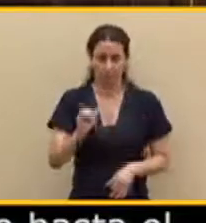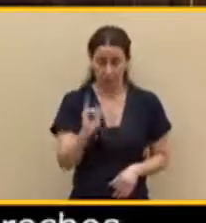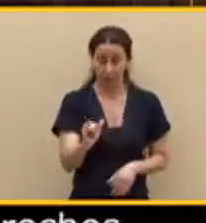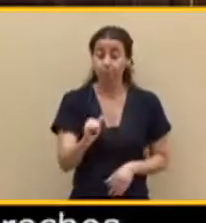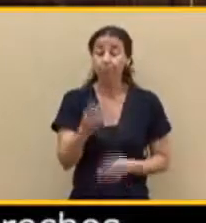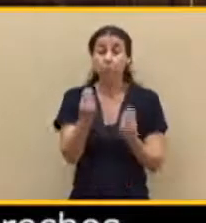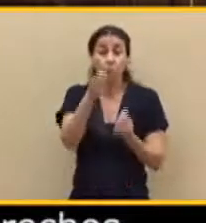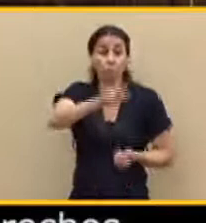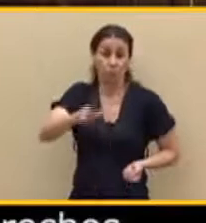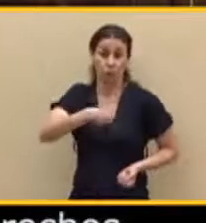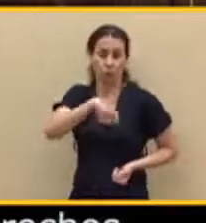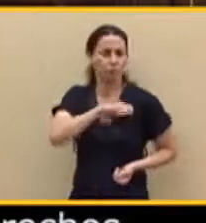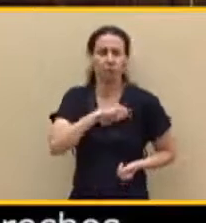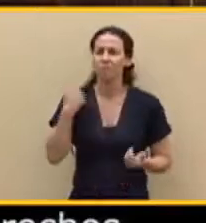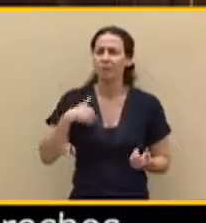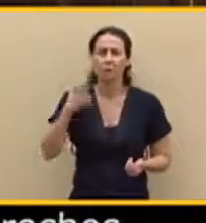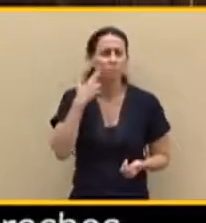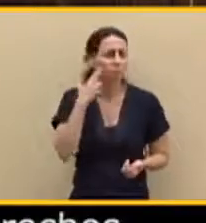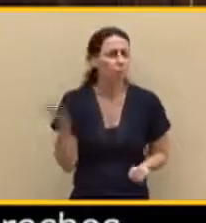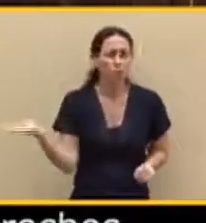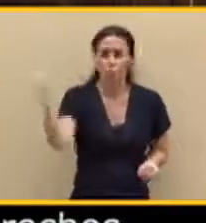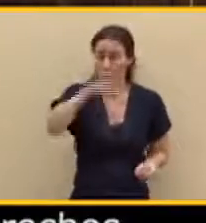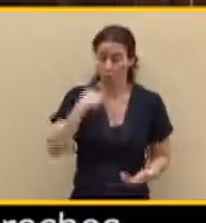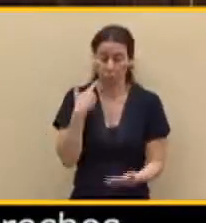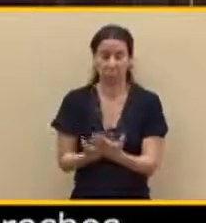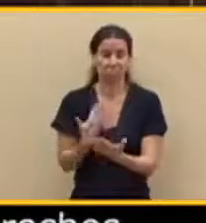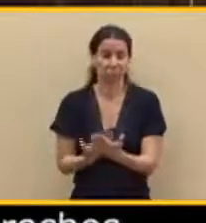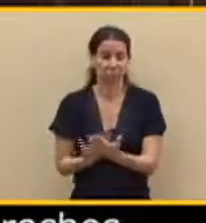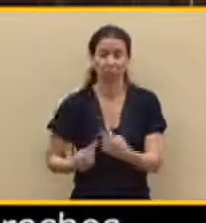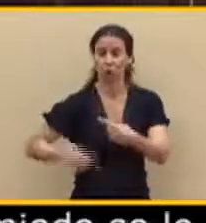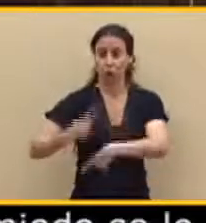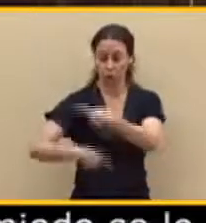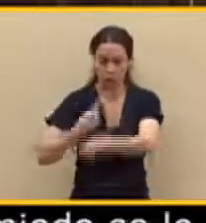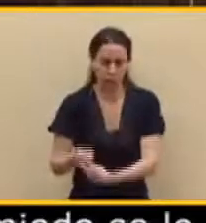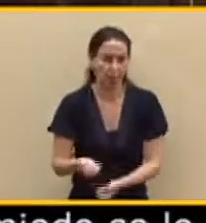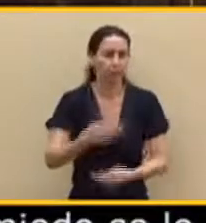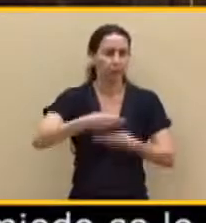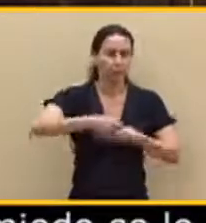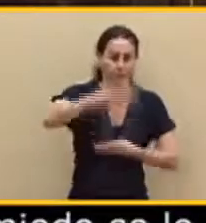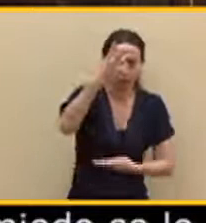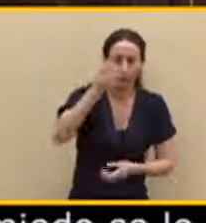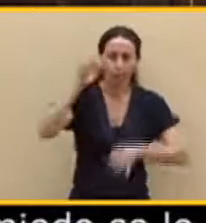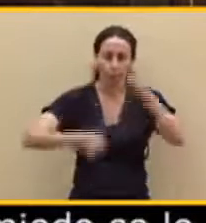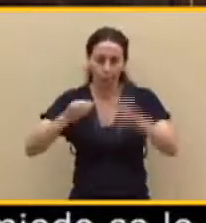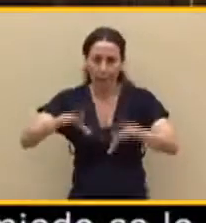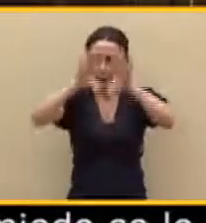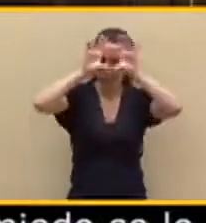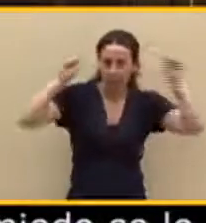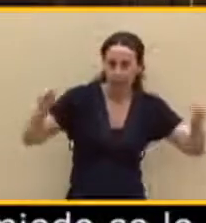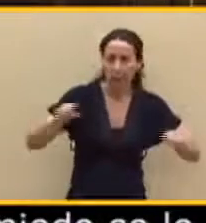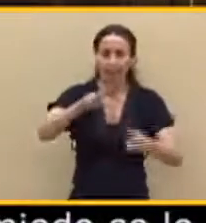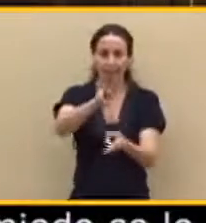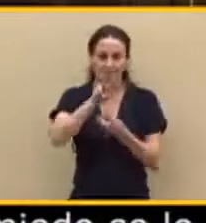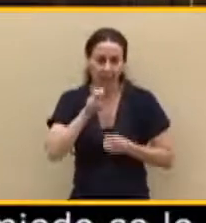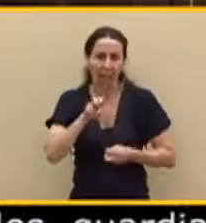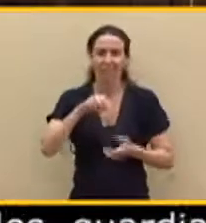miedo, se lo demuestran cada día periodistas, jueces, fiscales, policías, guardias civiles, técnicos de Hacienda, que trabajan